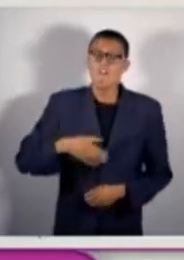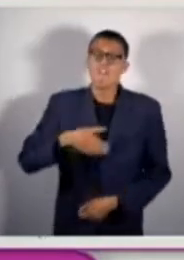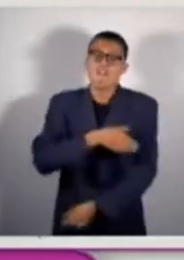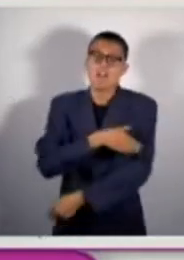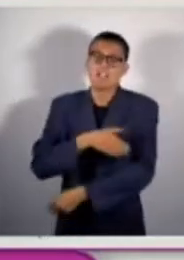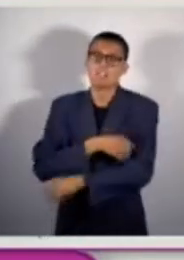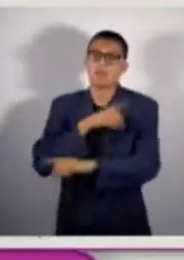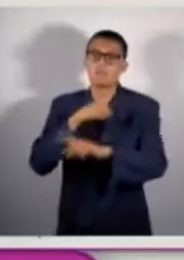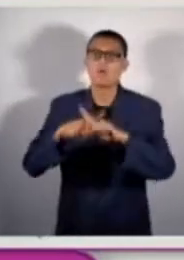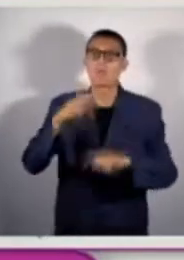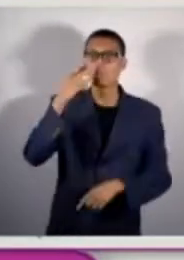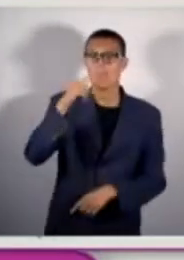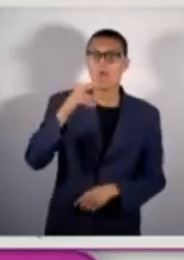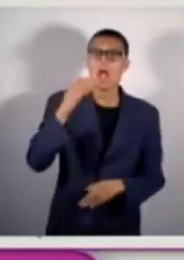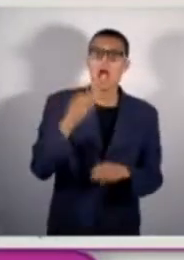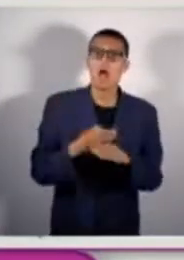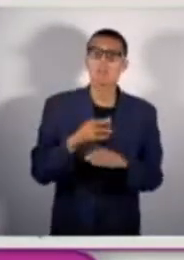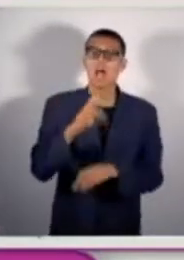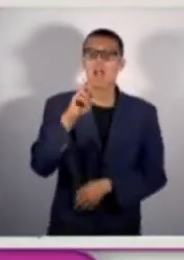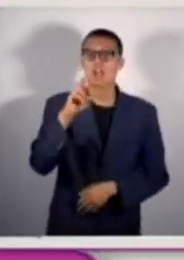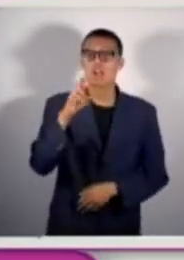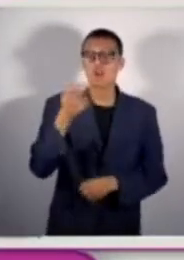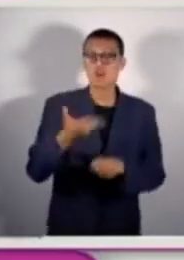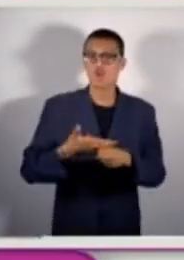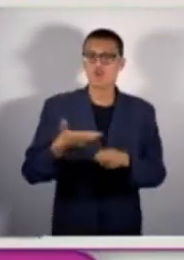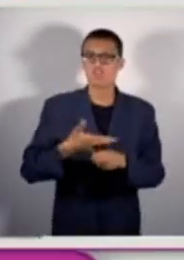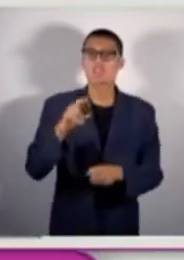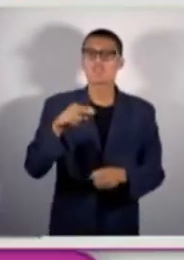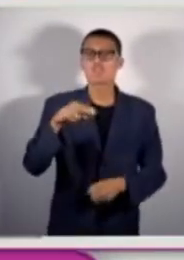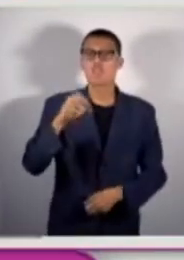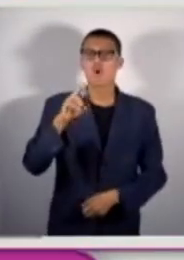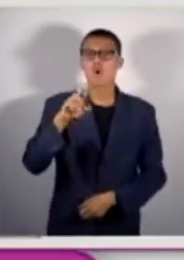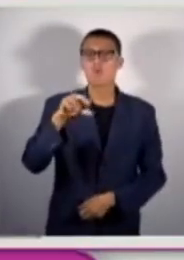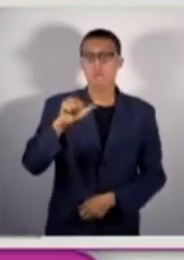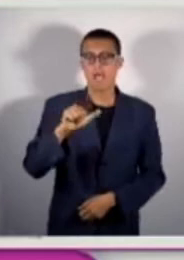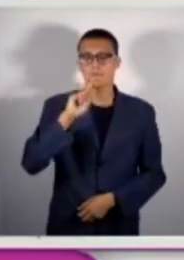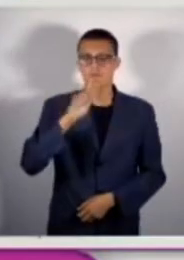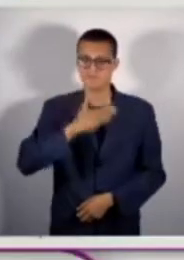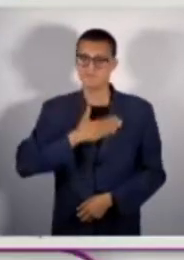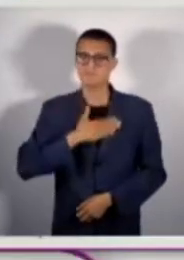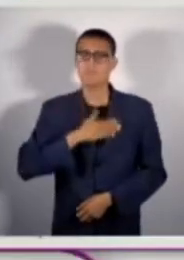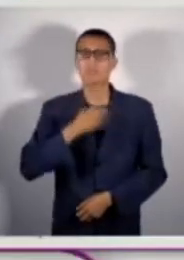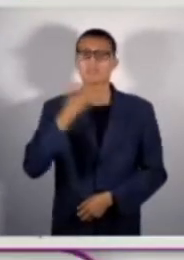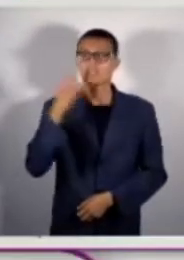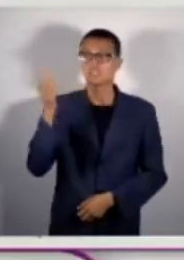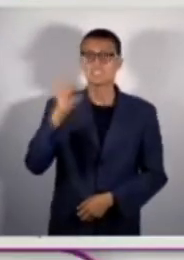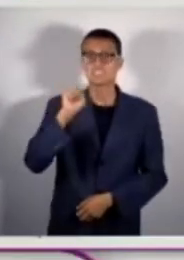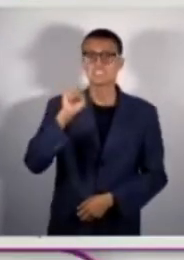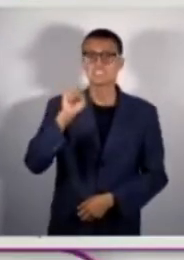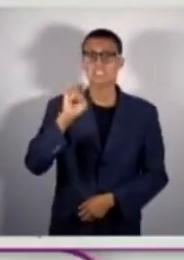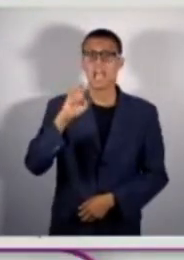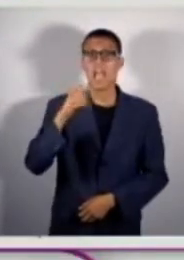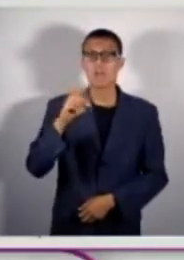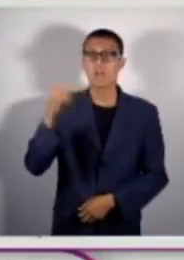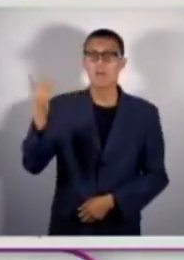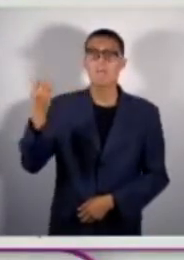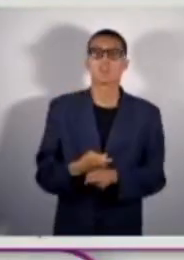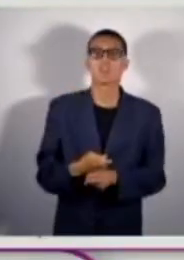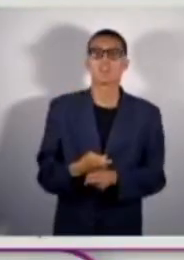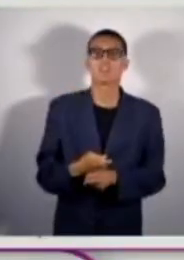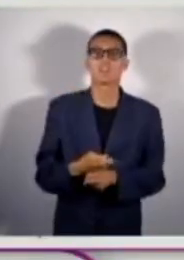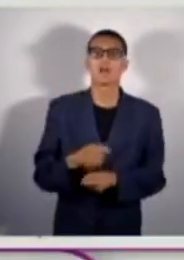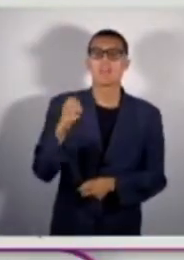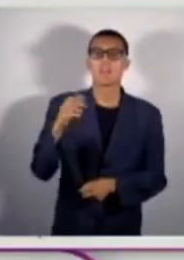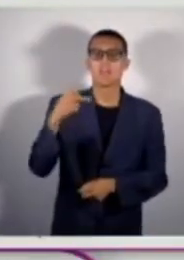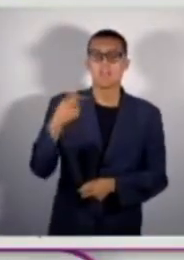México, está en La Ola Rosa y está en Norma Nolasco. Como bien escucharon, Sergio Contreras será mi director de